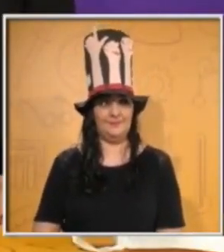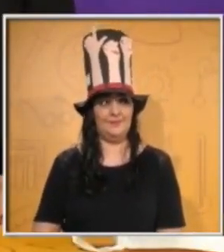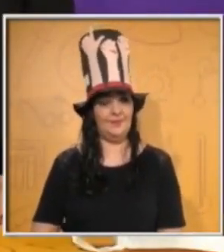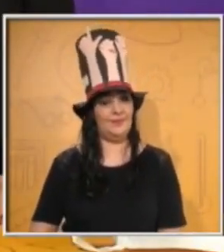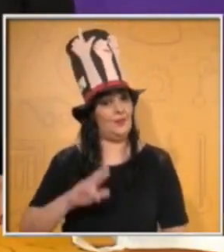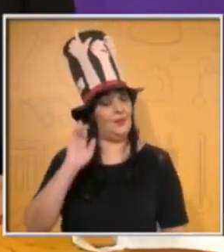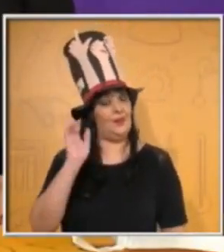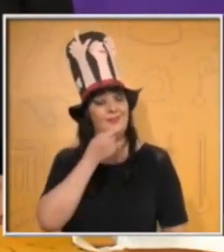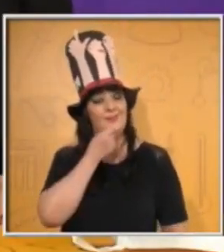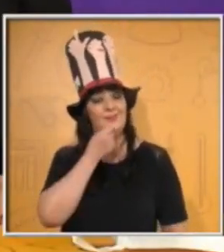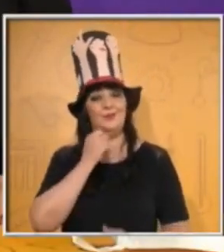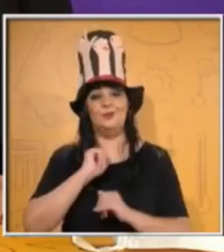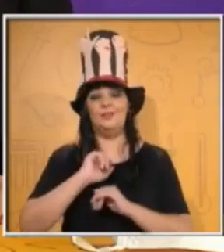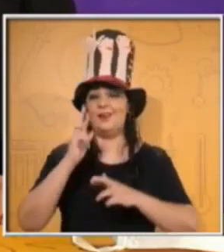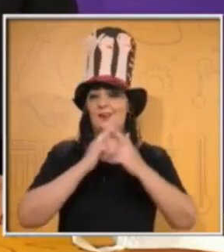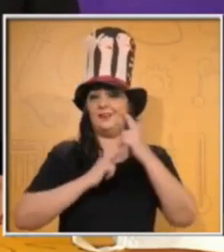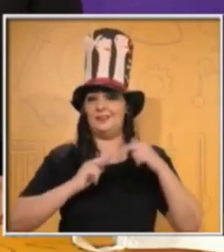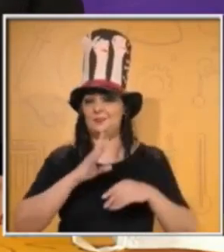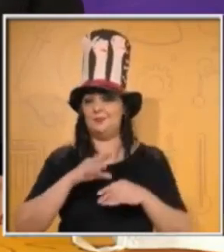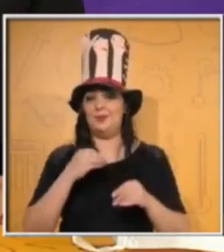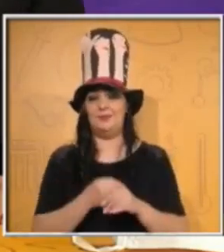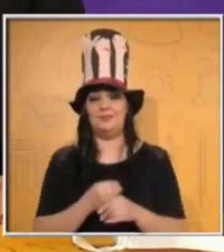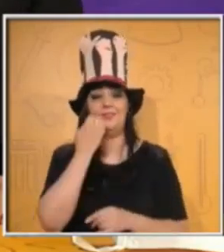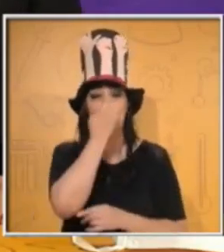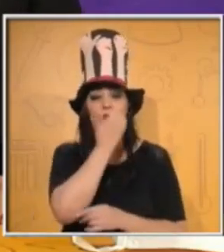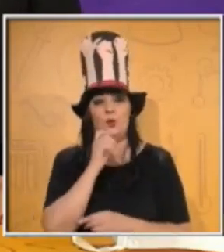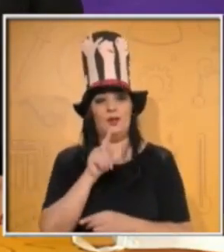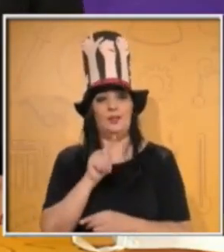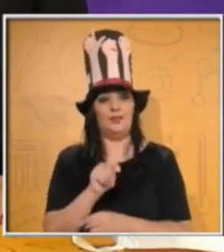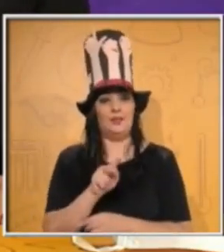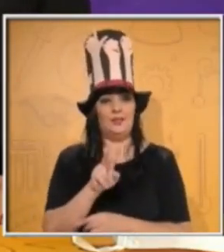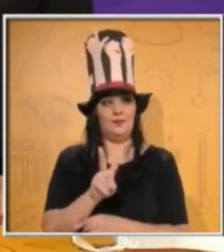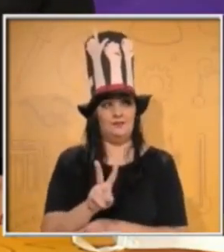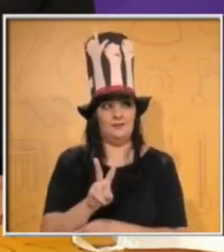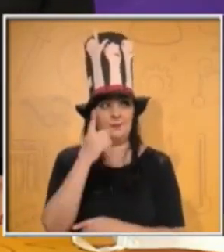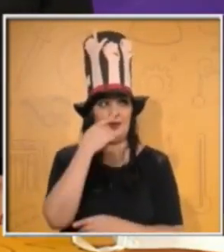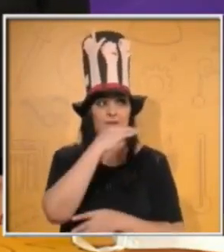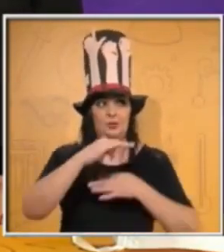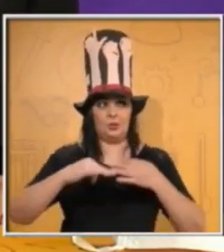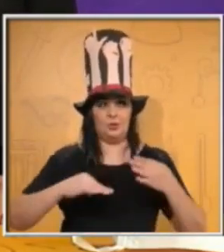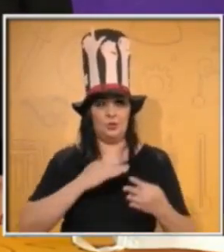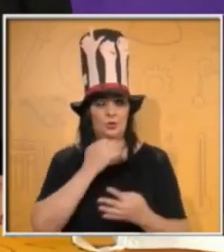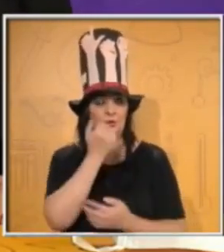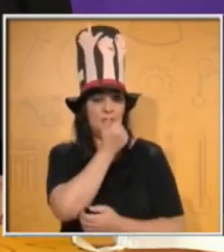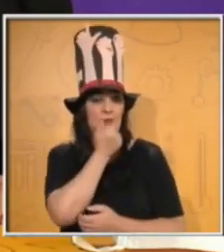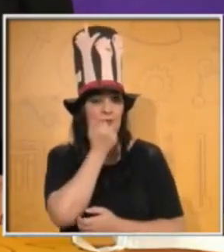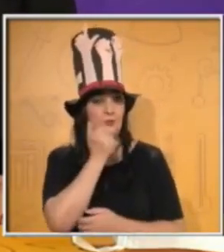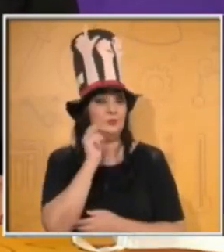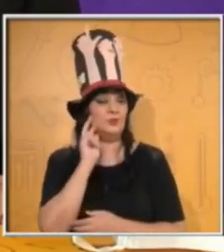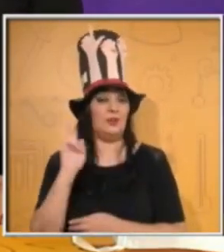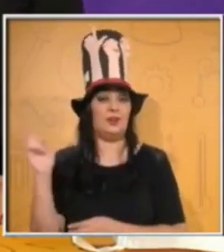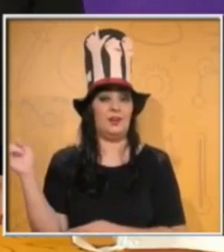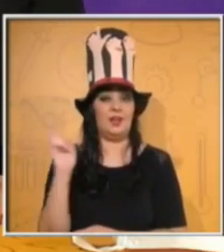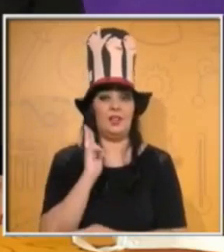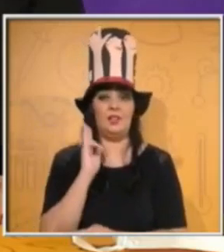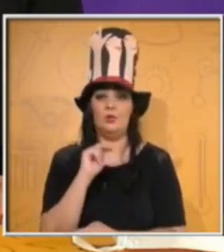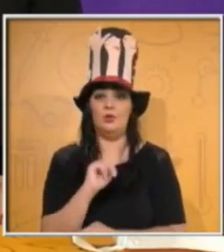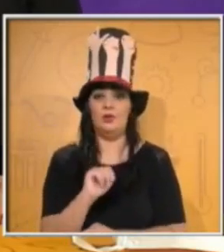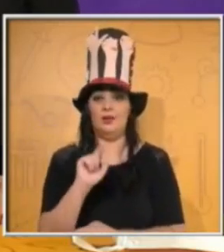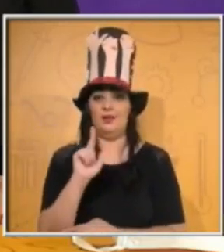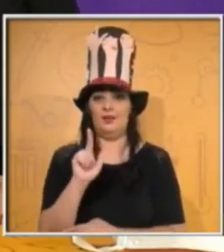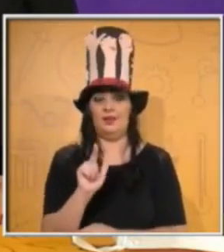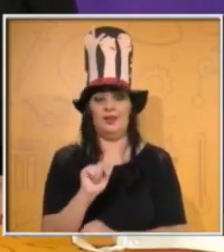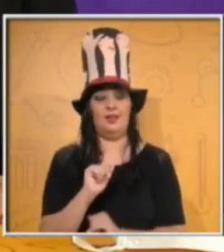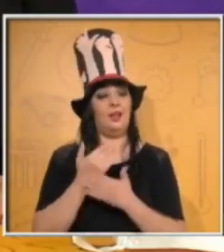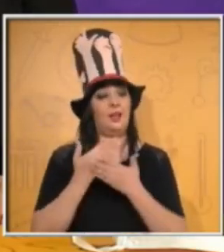Hola niños, estamos aquí de vuelta en tu programa Escuela TV, para todos los que nos están escuchando en Radio Nuevo León.